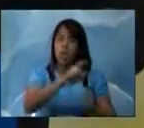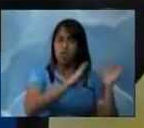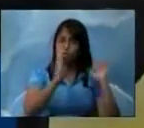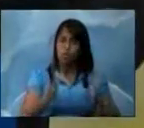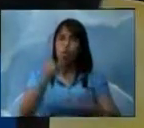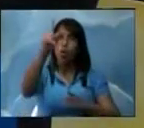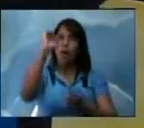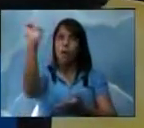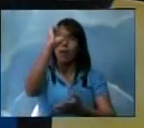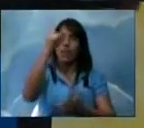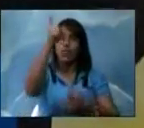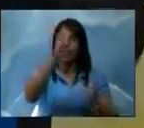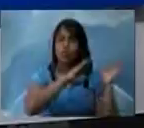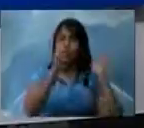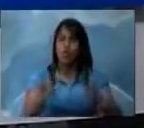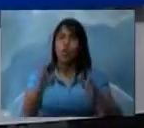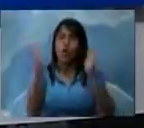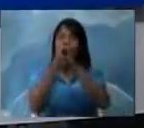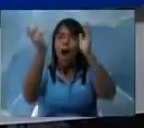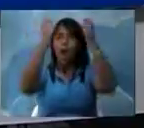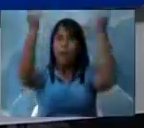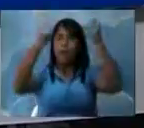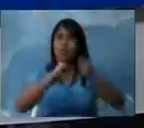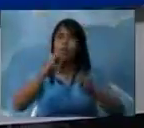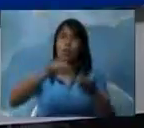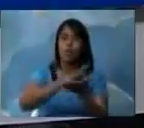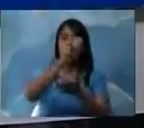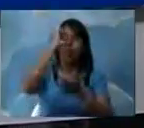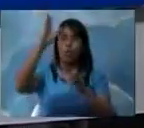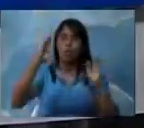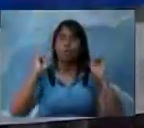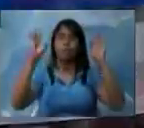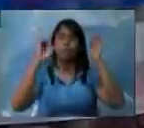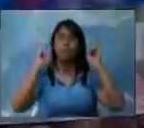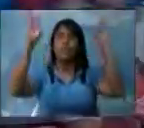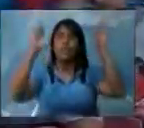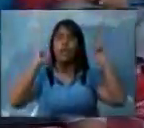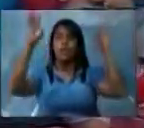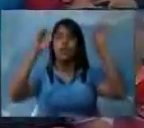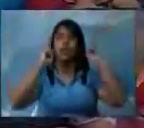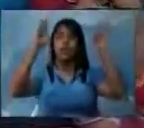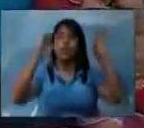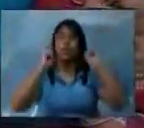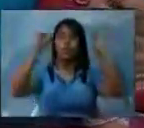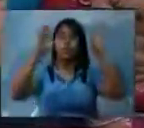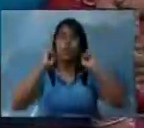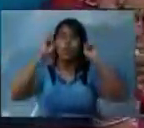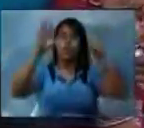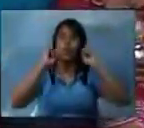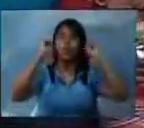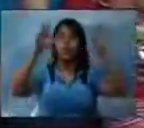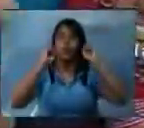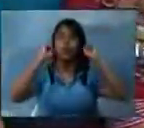los evangélicos, esos son los aleluya, esos gloria, son los gloria a Dios. Gloria a Dios, gloria a